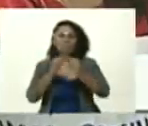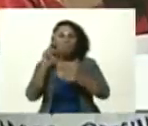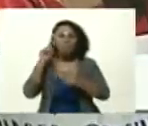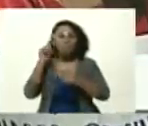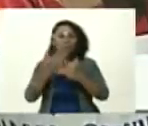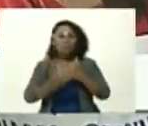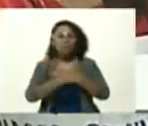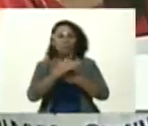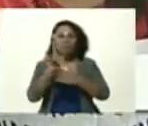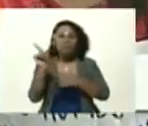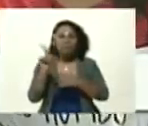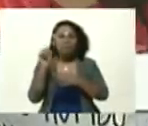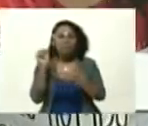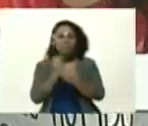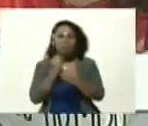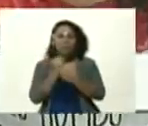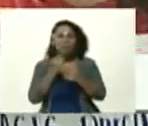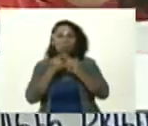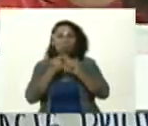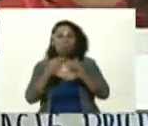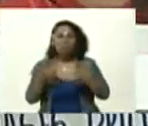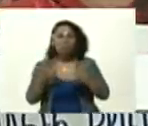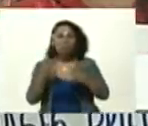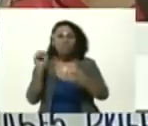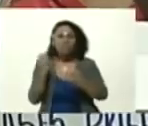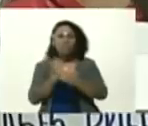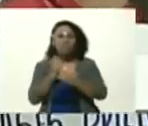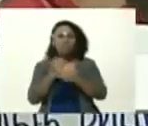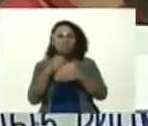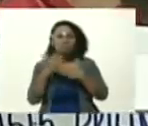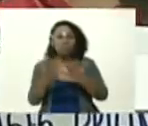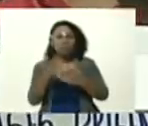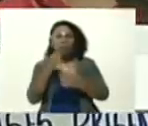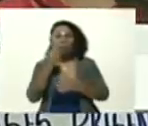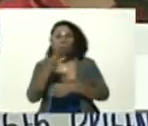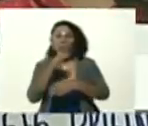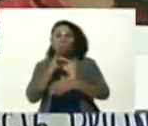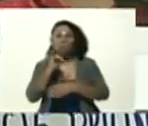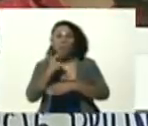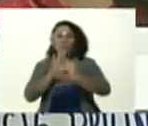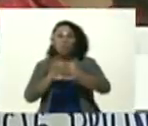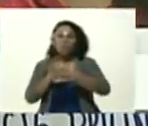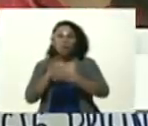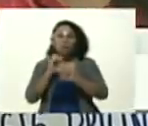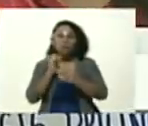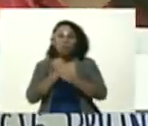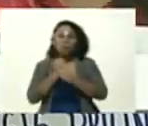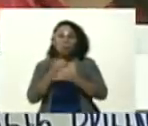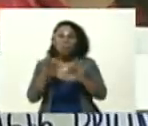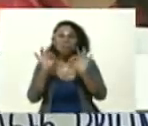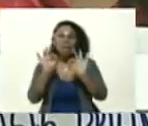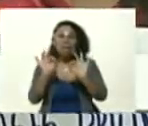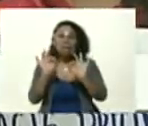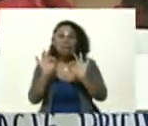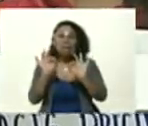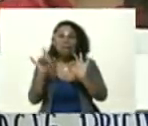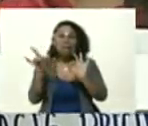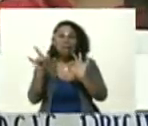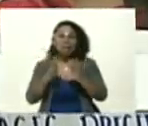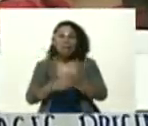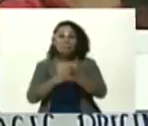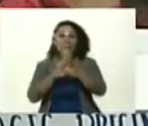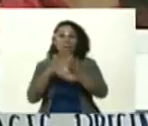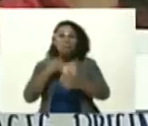adelante a partir de todos estos trabajos desplegados, trabajo que es bueno mencionarle, el trabajo especial que está liderando